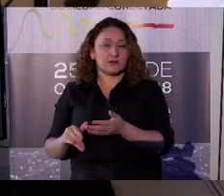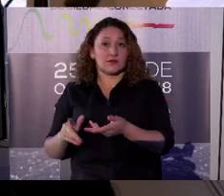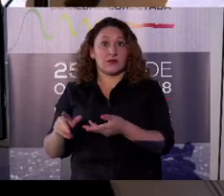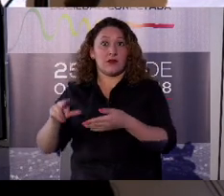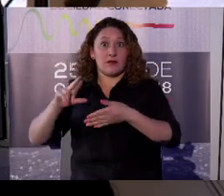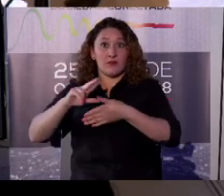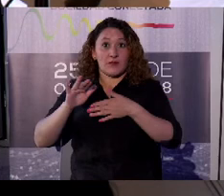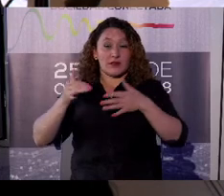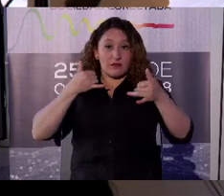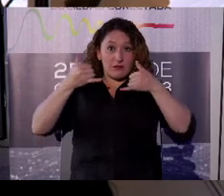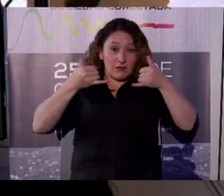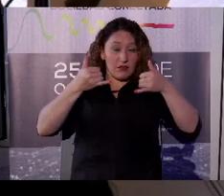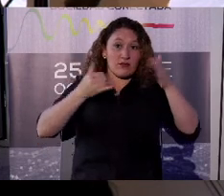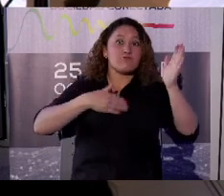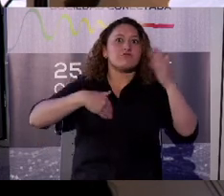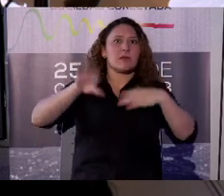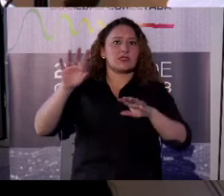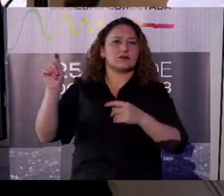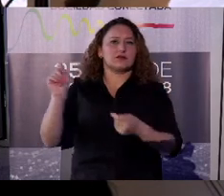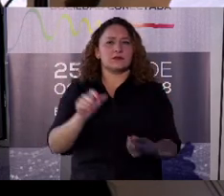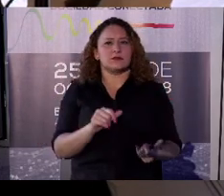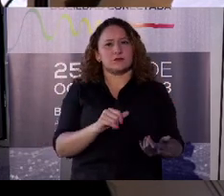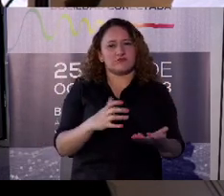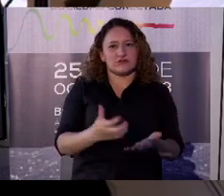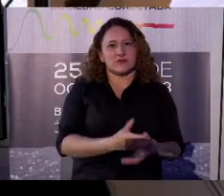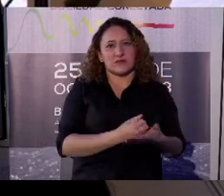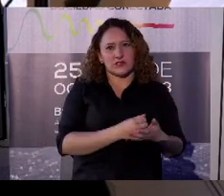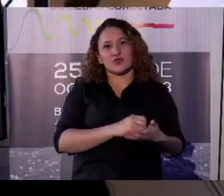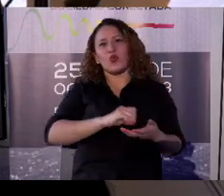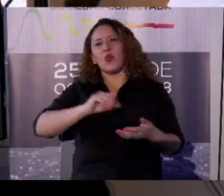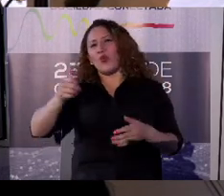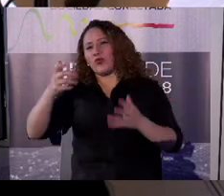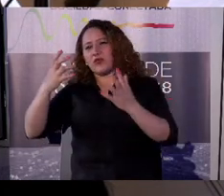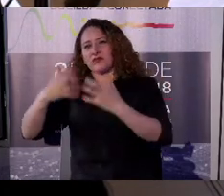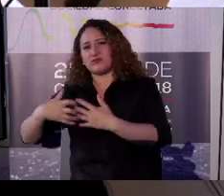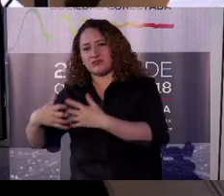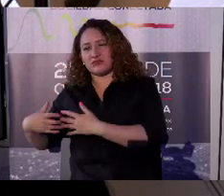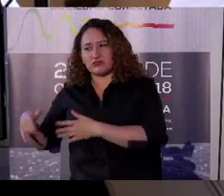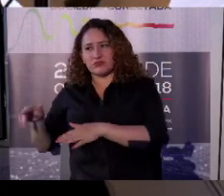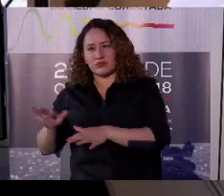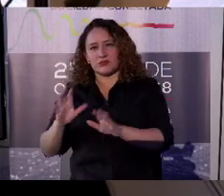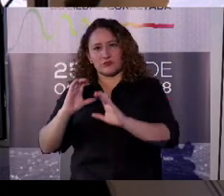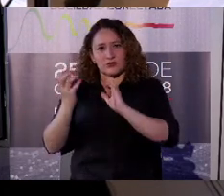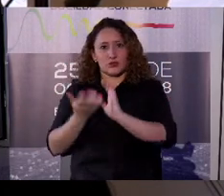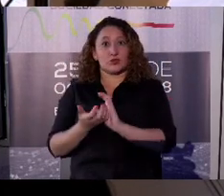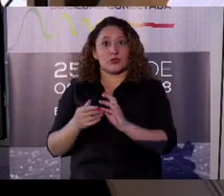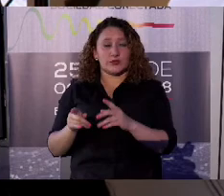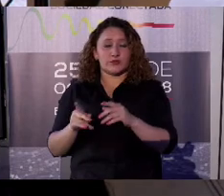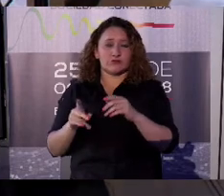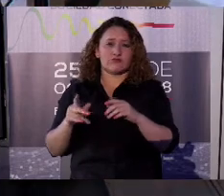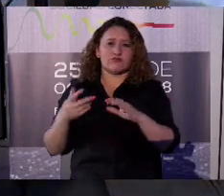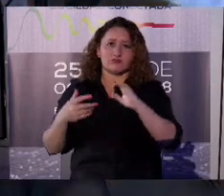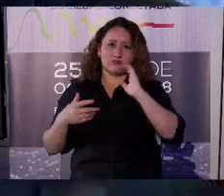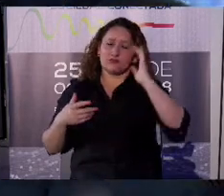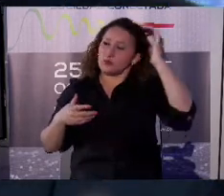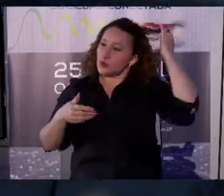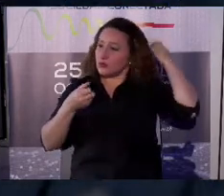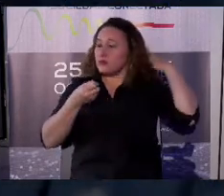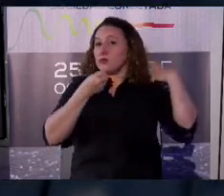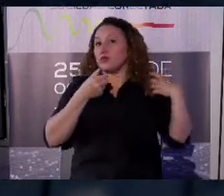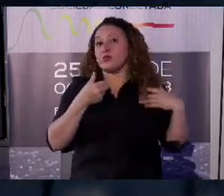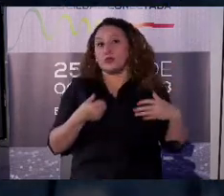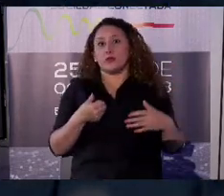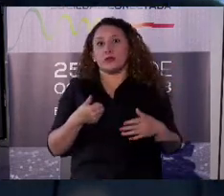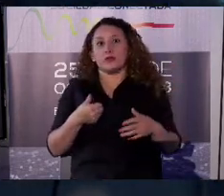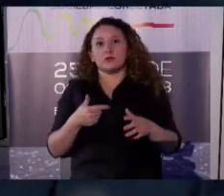Latina invierte más en relación a sus ingresos que otras industrias de telecomunicaciones del mundo. Sin duda, esa es una buena noticia.